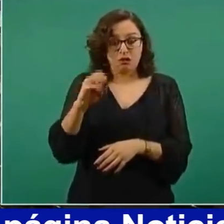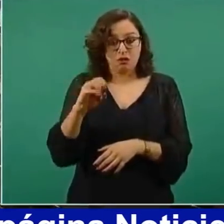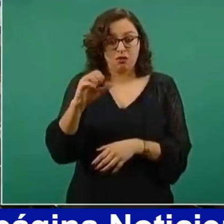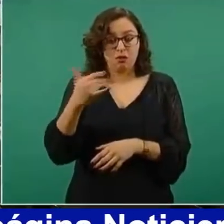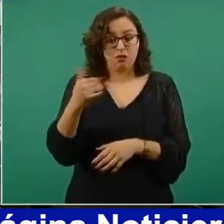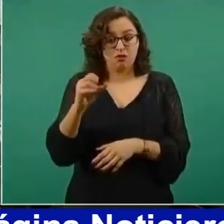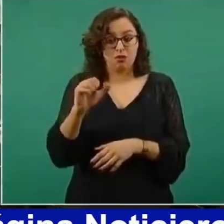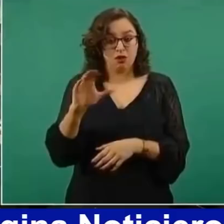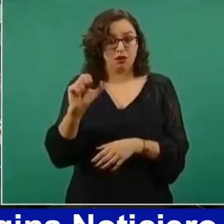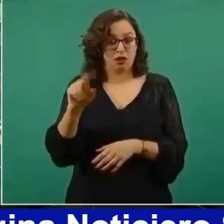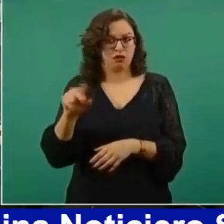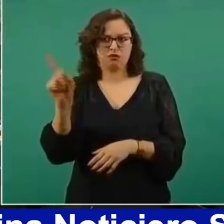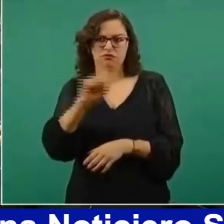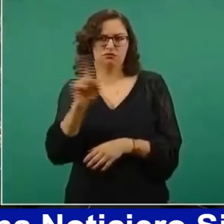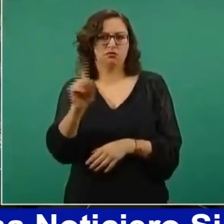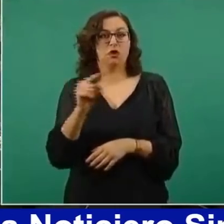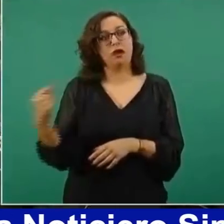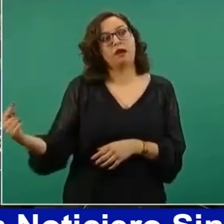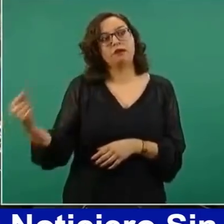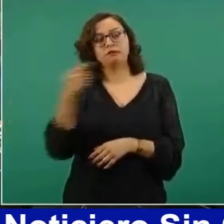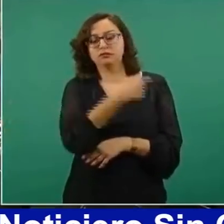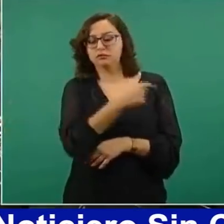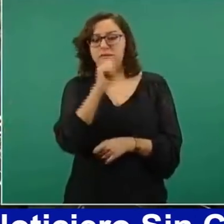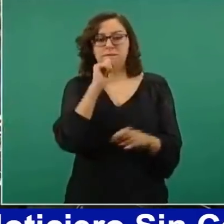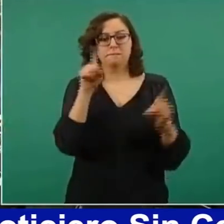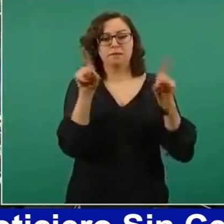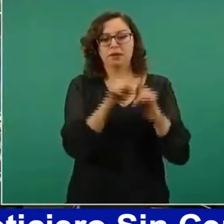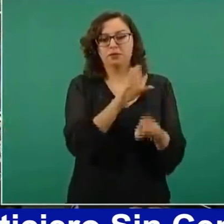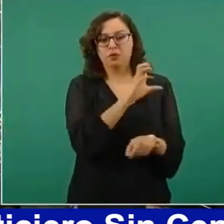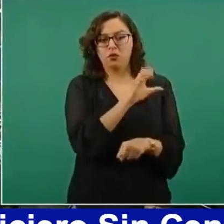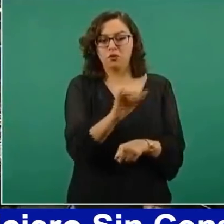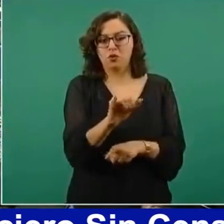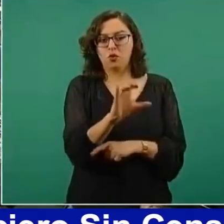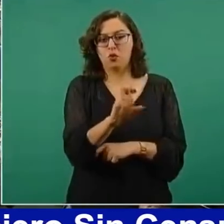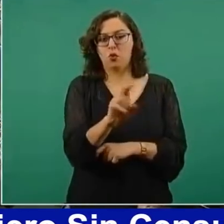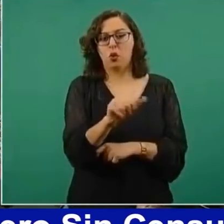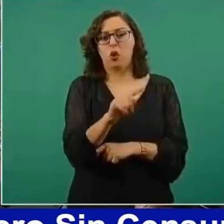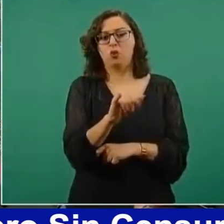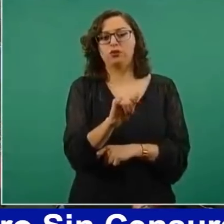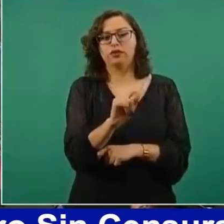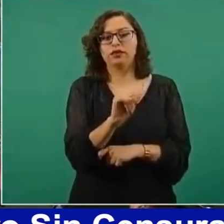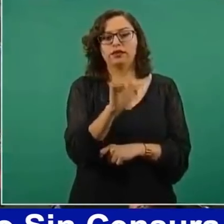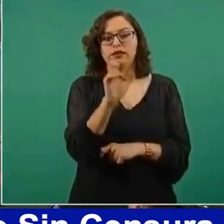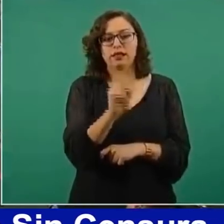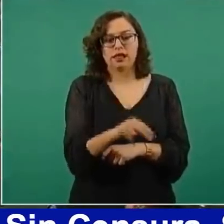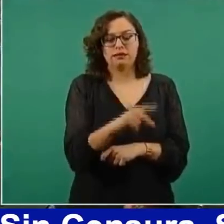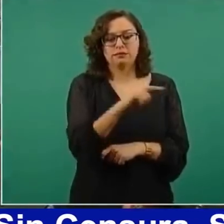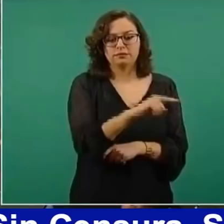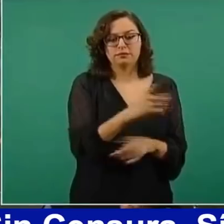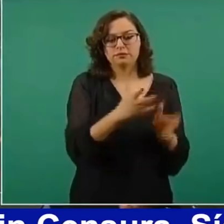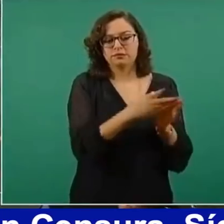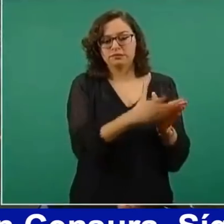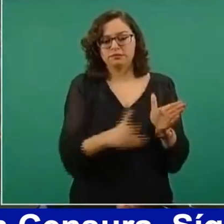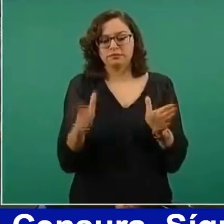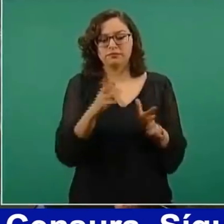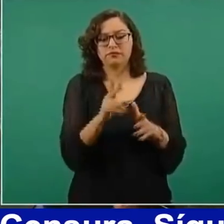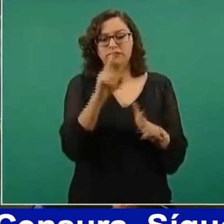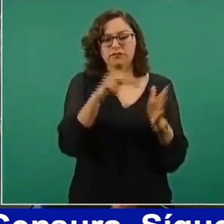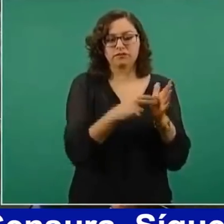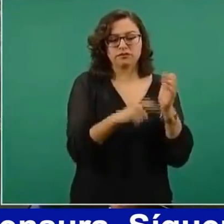en Cuautitlán. Y ante el fracaso de la posibilidad de que entrara en producción durante el